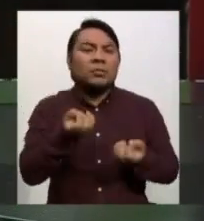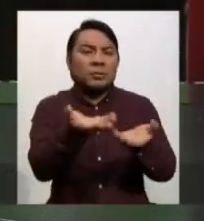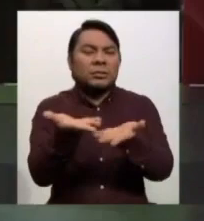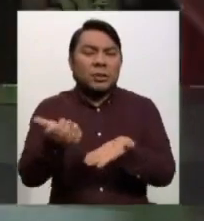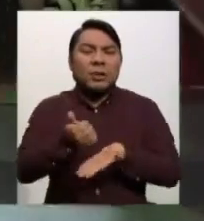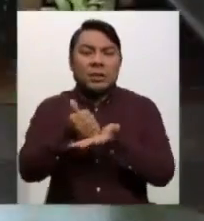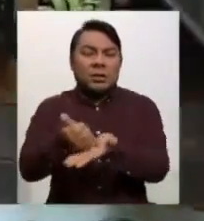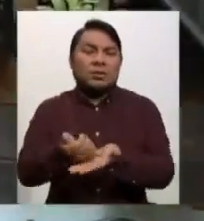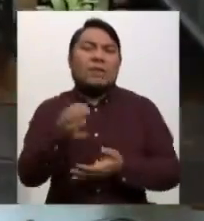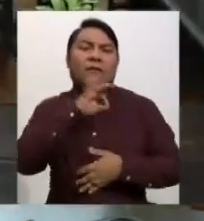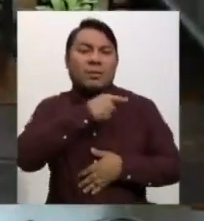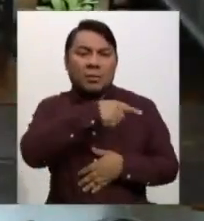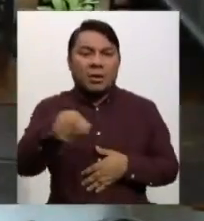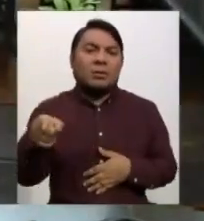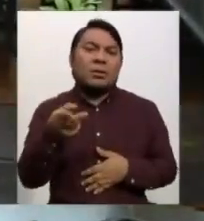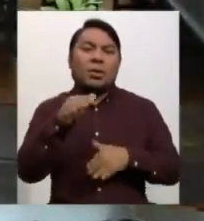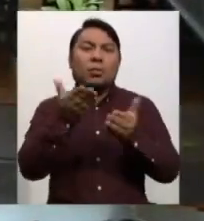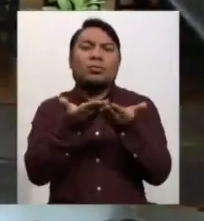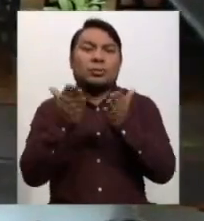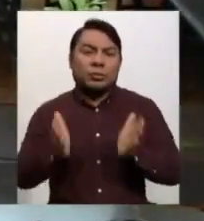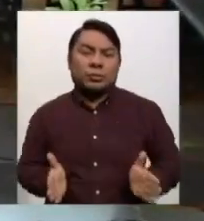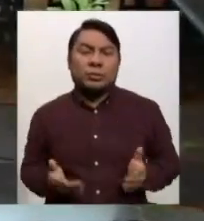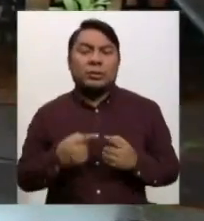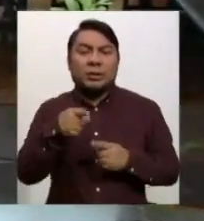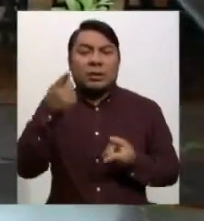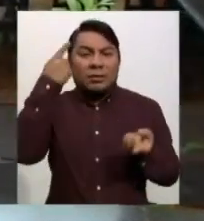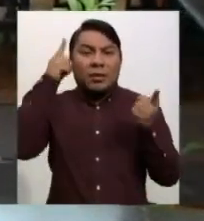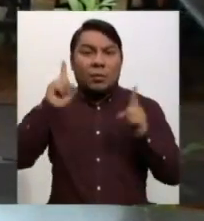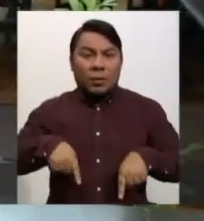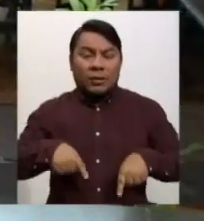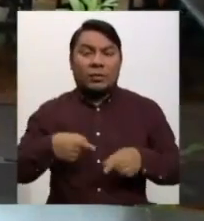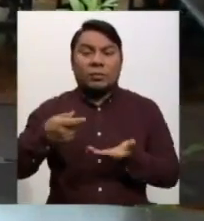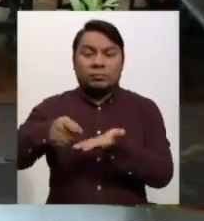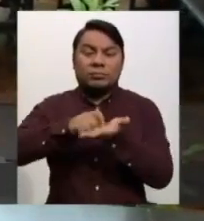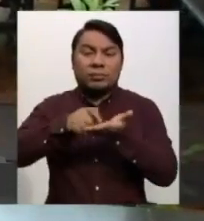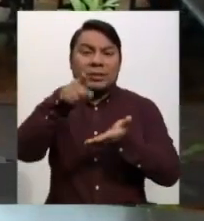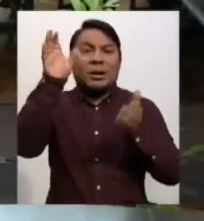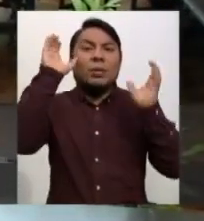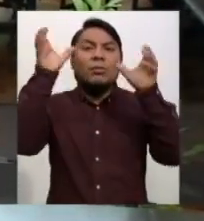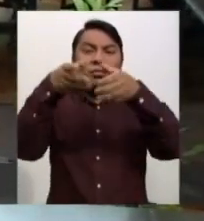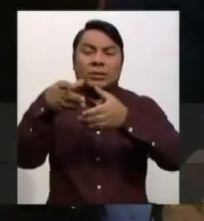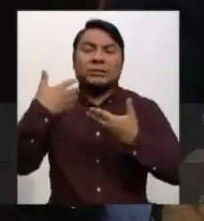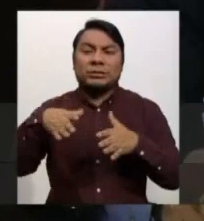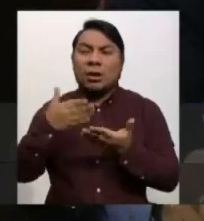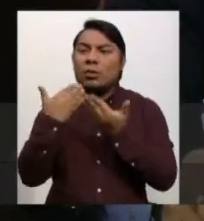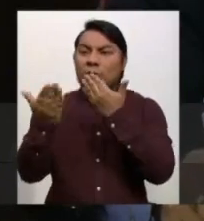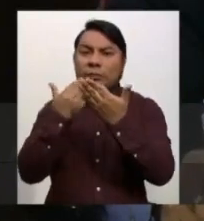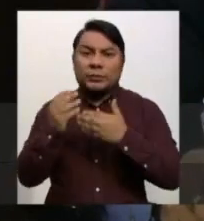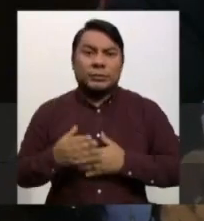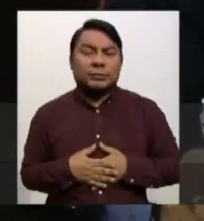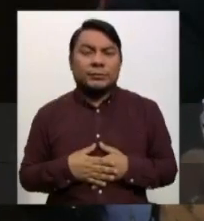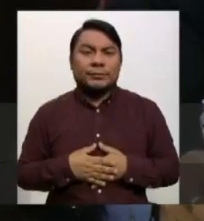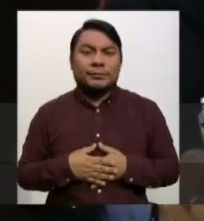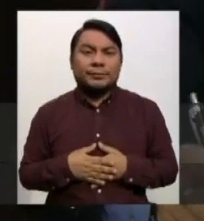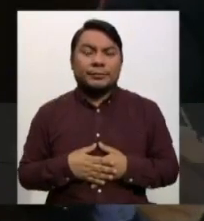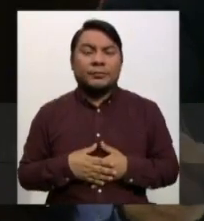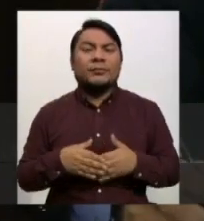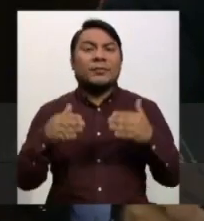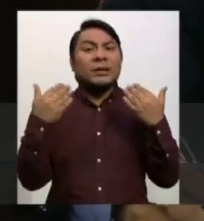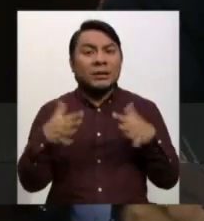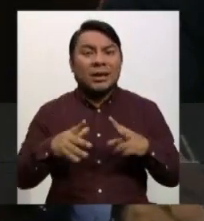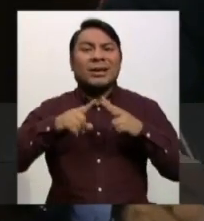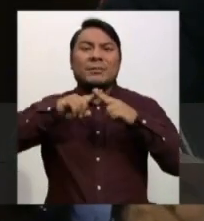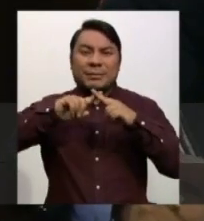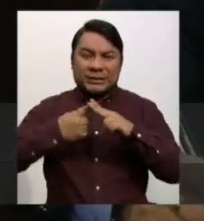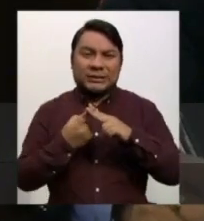se levanta. Fue en la sesión extraordinaria del Acuerdo Nacional convocada en Palacio de Gobierno. Poder también ya